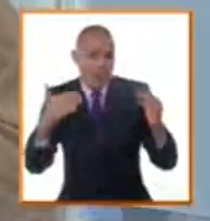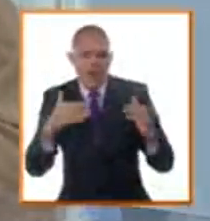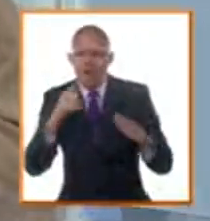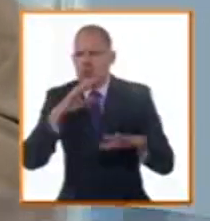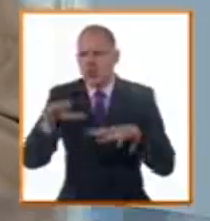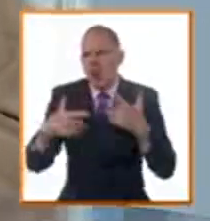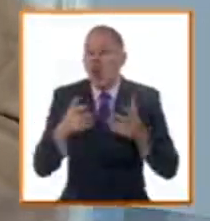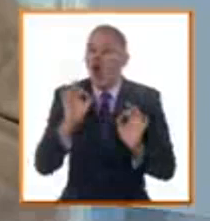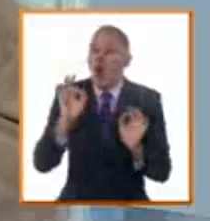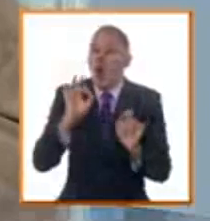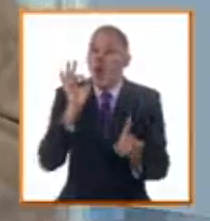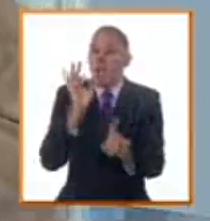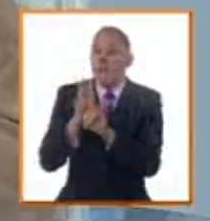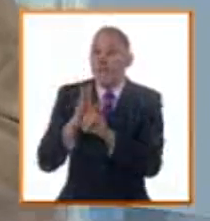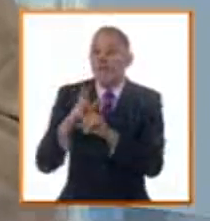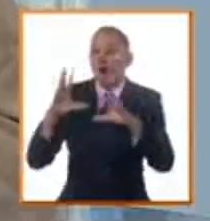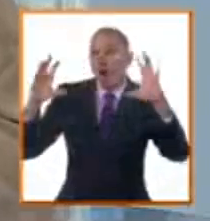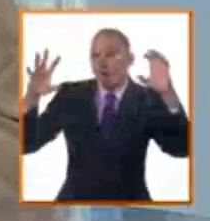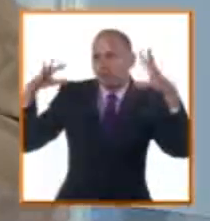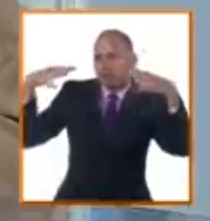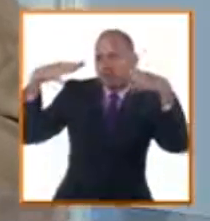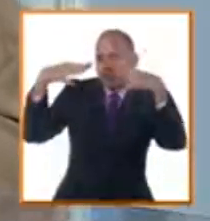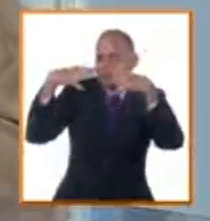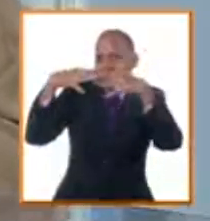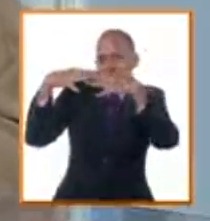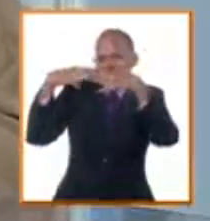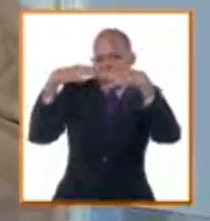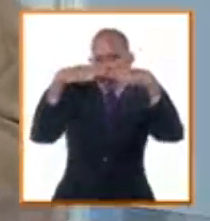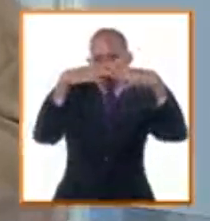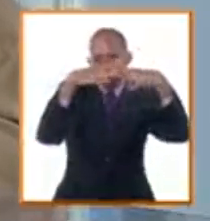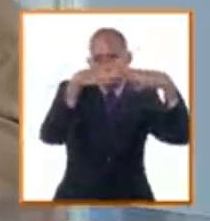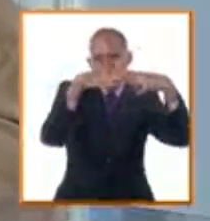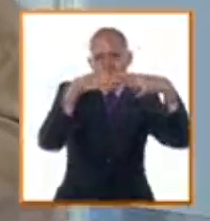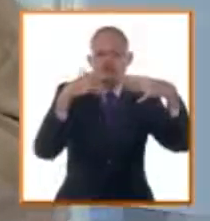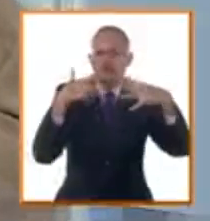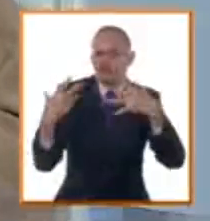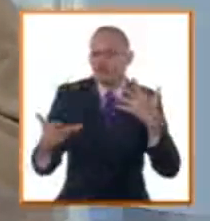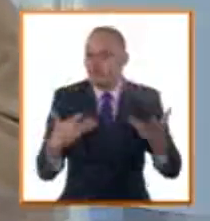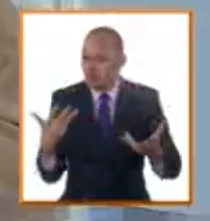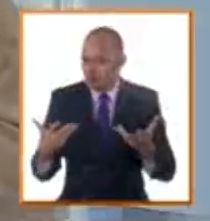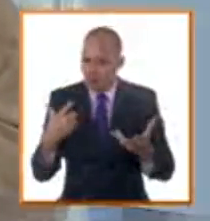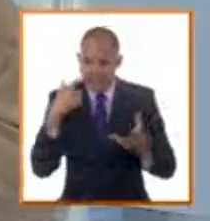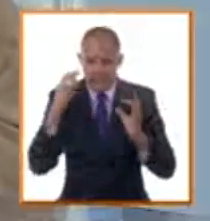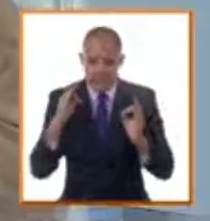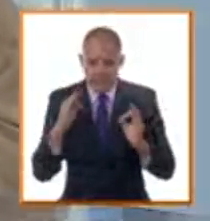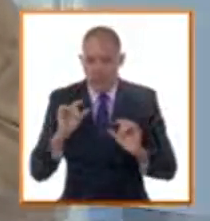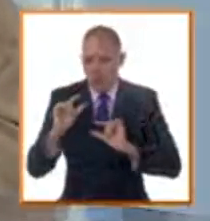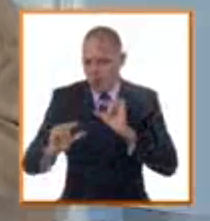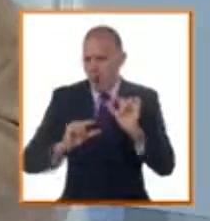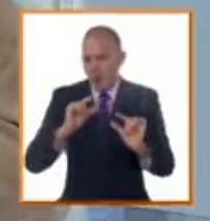formando convectiva, hacia dónde va el movimiento de esa celda convectiva, y así le vamos haciendo un seguimiento diario. Hubo